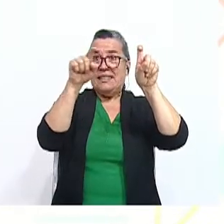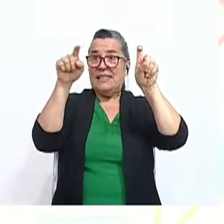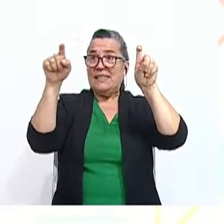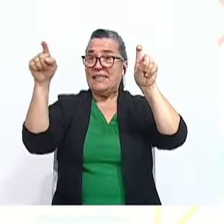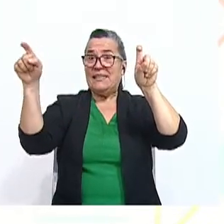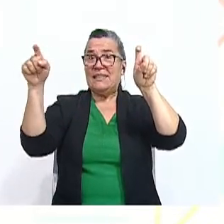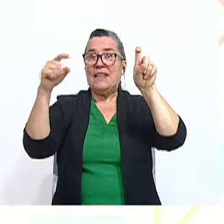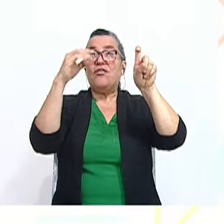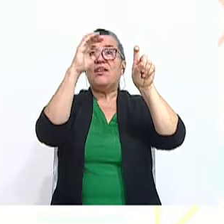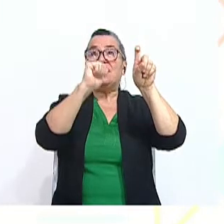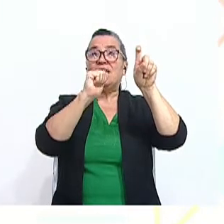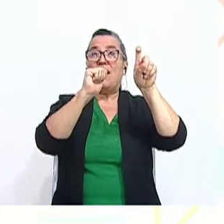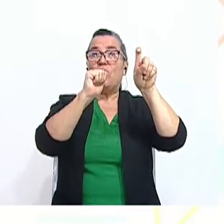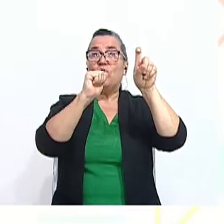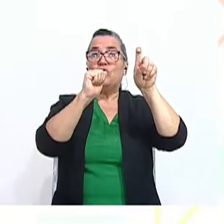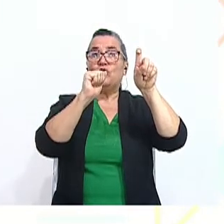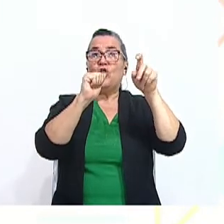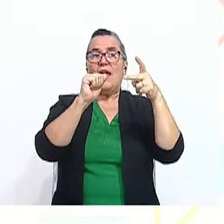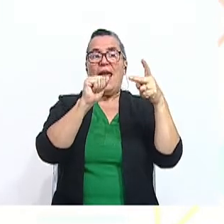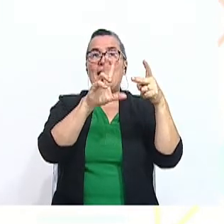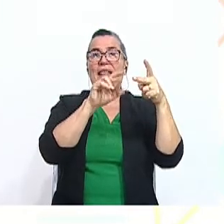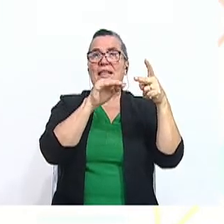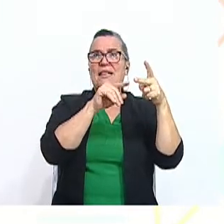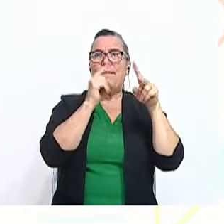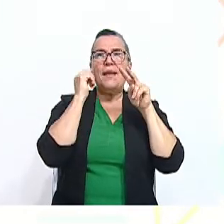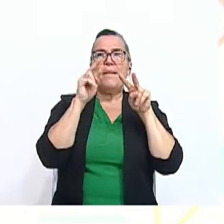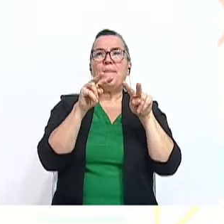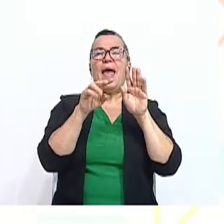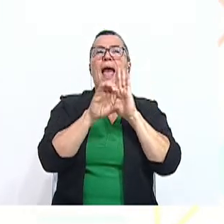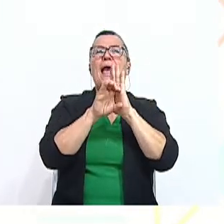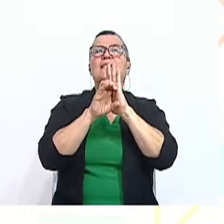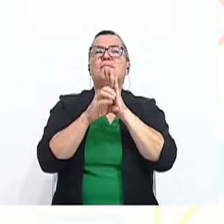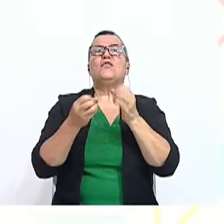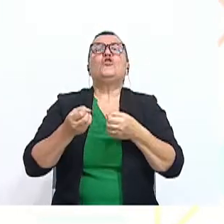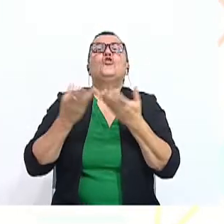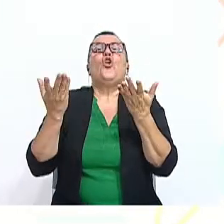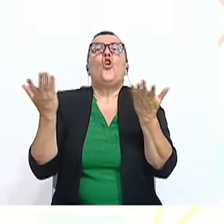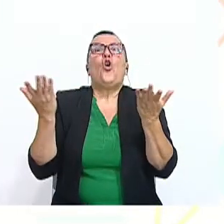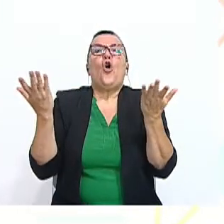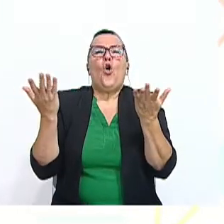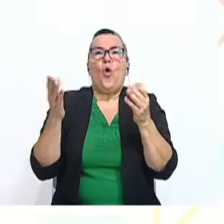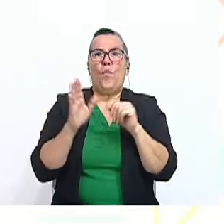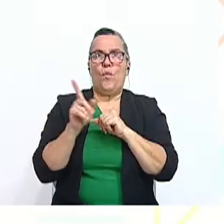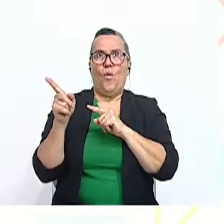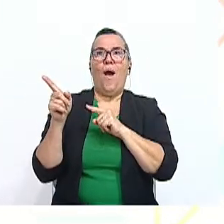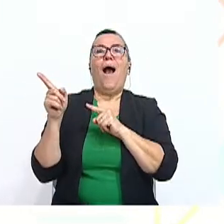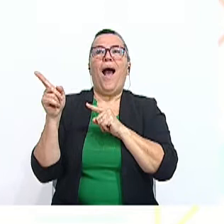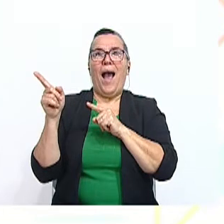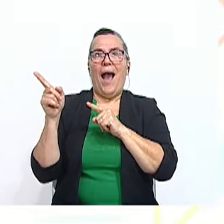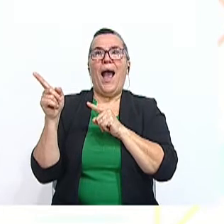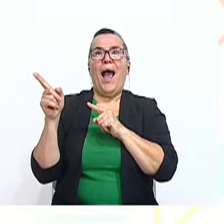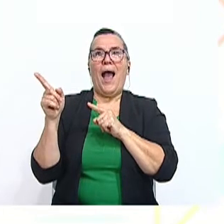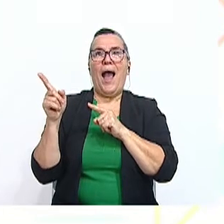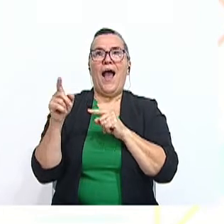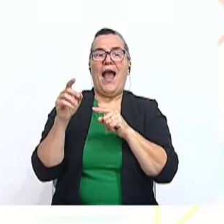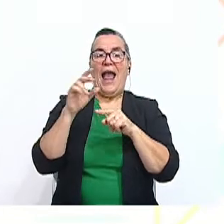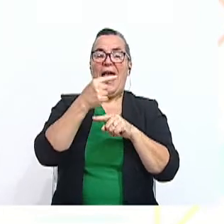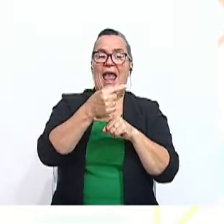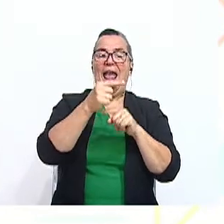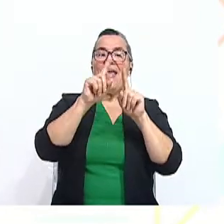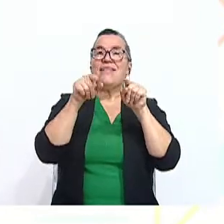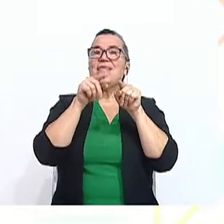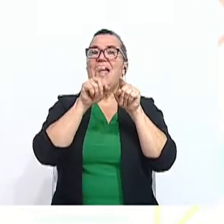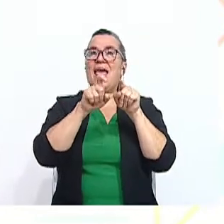le hemos restado 30.000. Y observen cómo lo podemos expresar de forma general. Y le hemos puesto a esta función g de